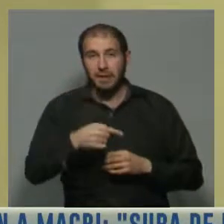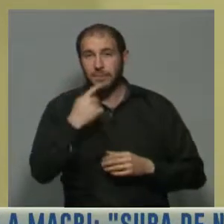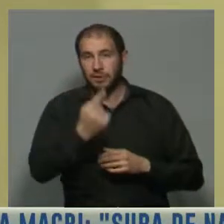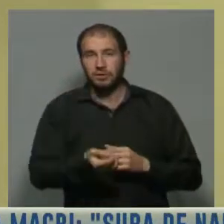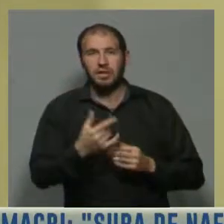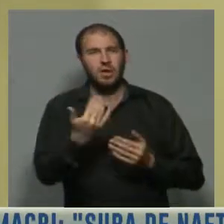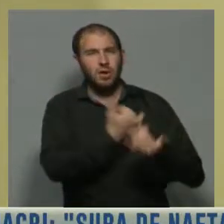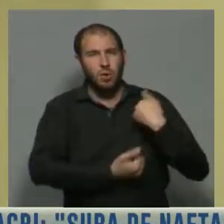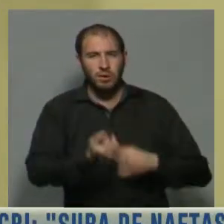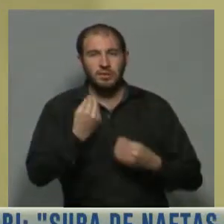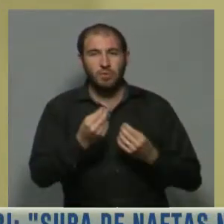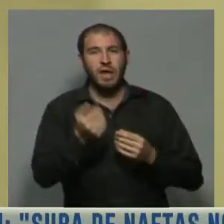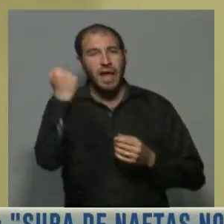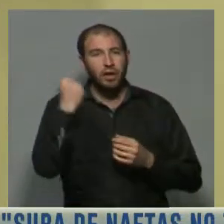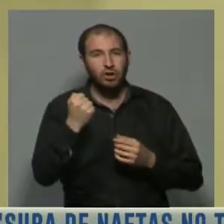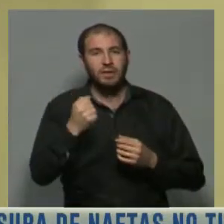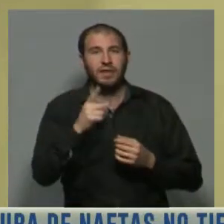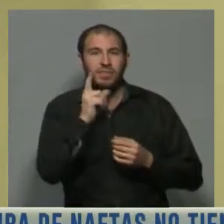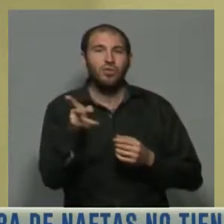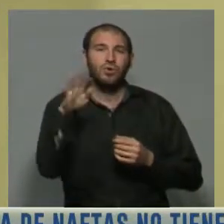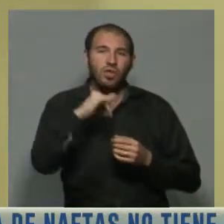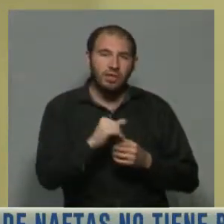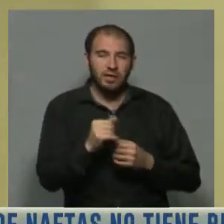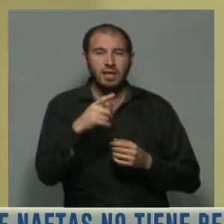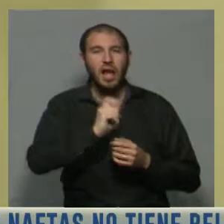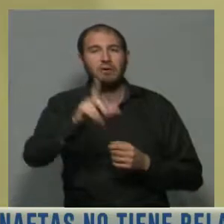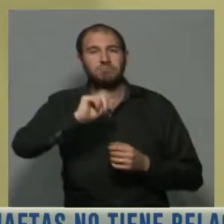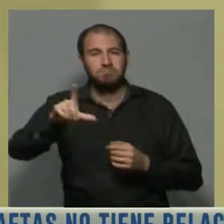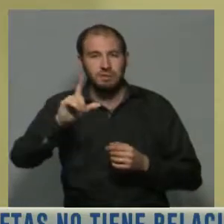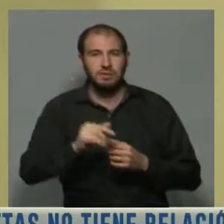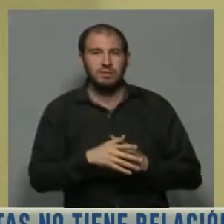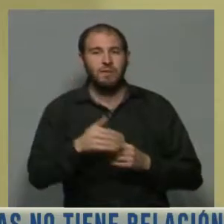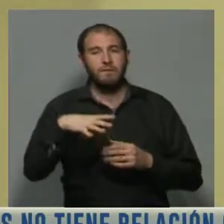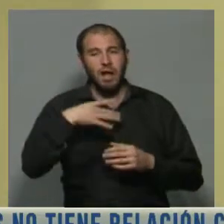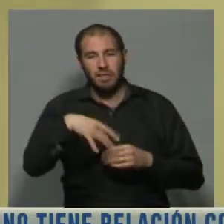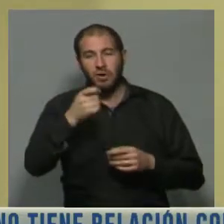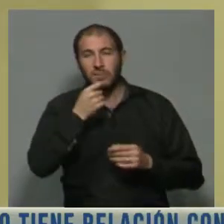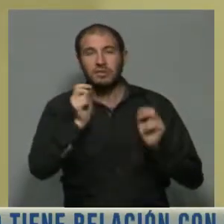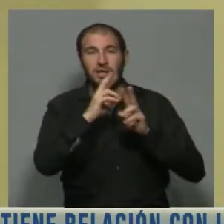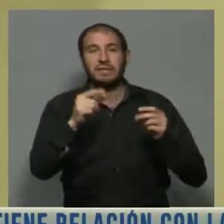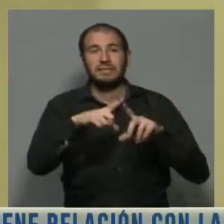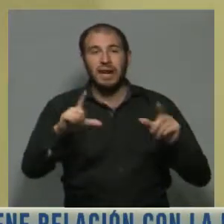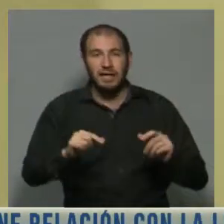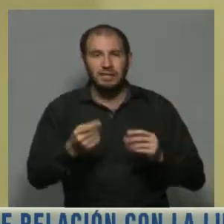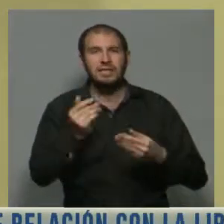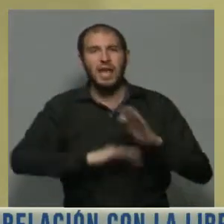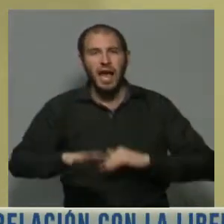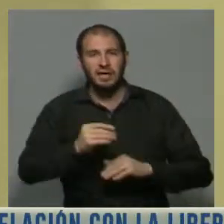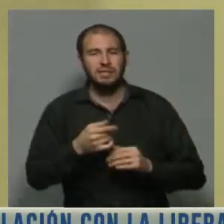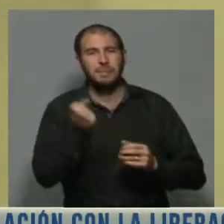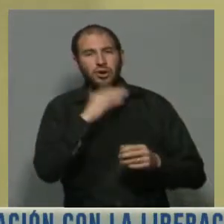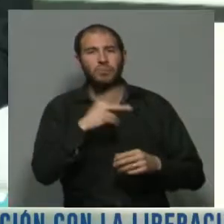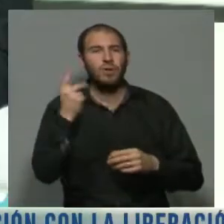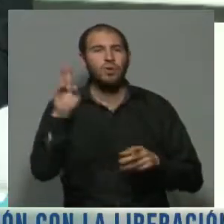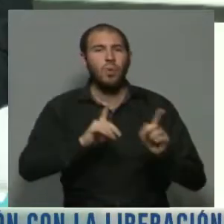¿alguna recomendación para la economía del día a día con estos aumentos, con lo que se viene, por ejemplo, con el tema de las tarjetas, qué se puede hacer, qué es mejor y qué